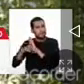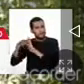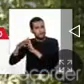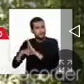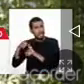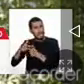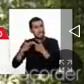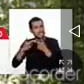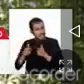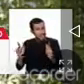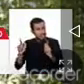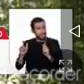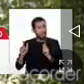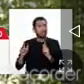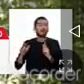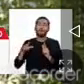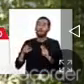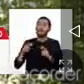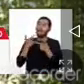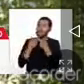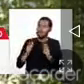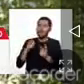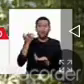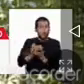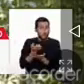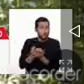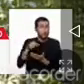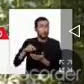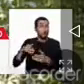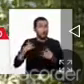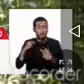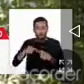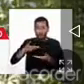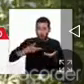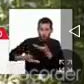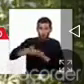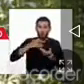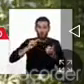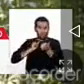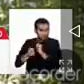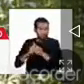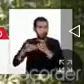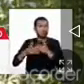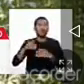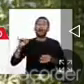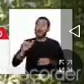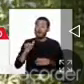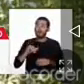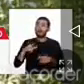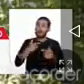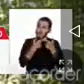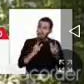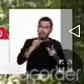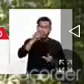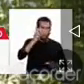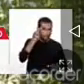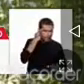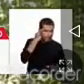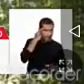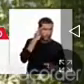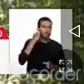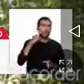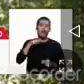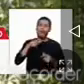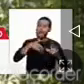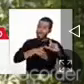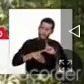de libertad. Por un lado, la libertad económica que cimenta el comercio y la competencia, y también subrayamos la libertad política